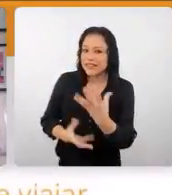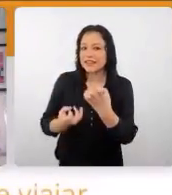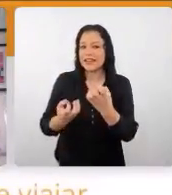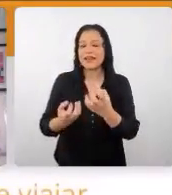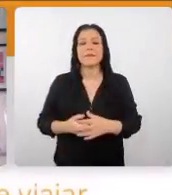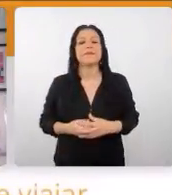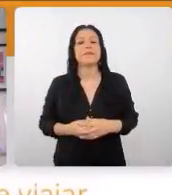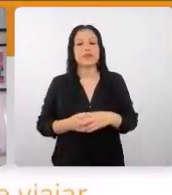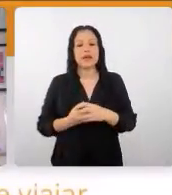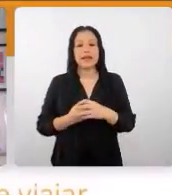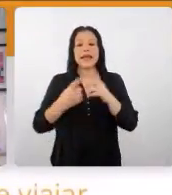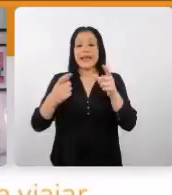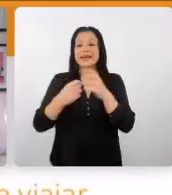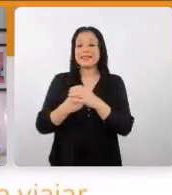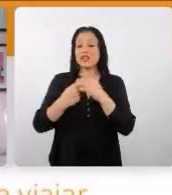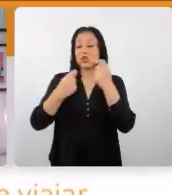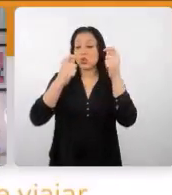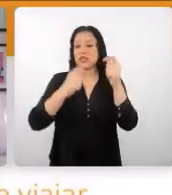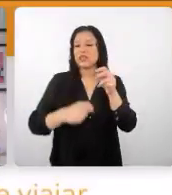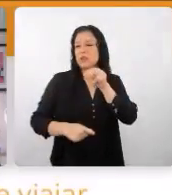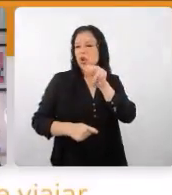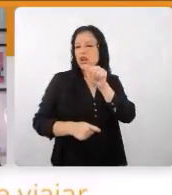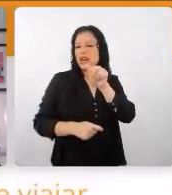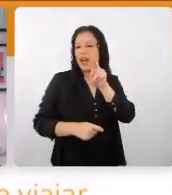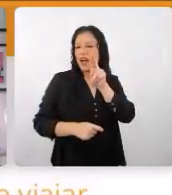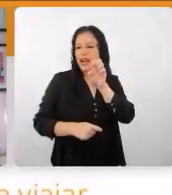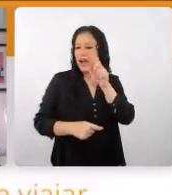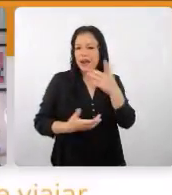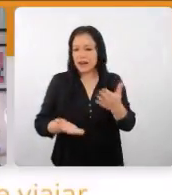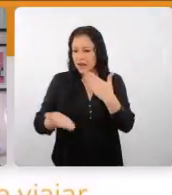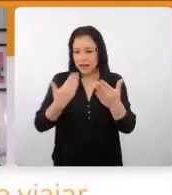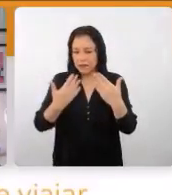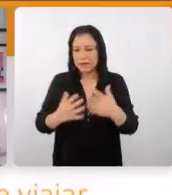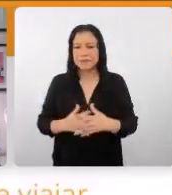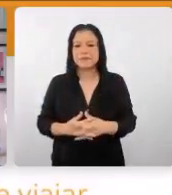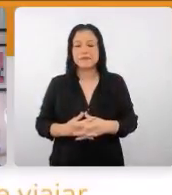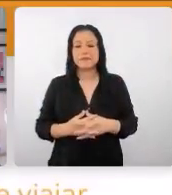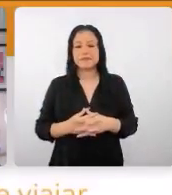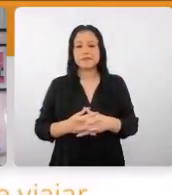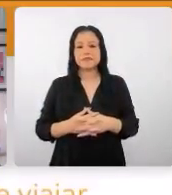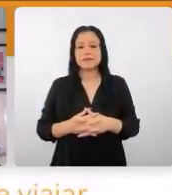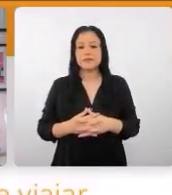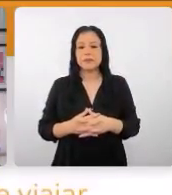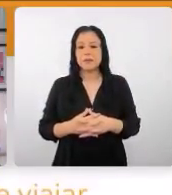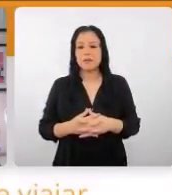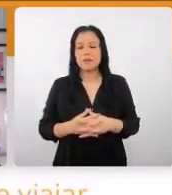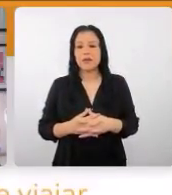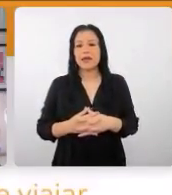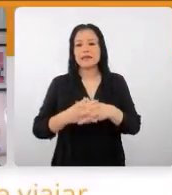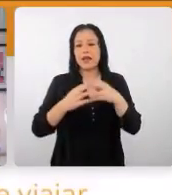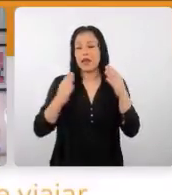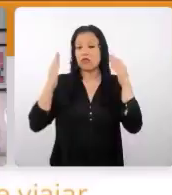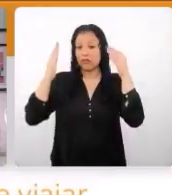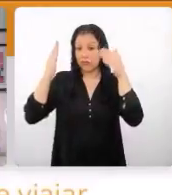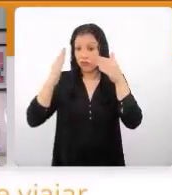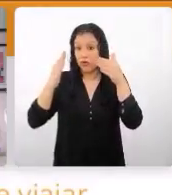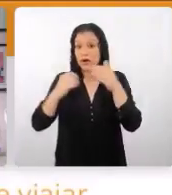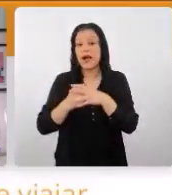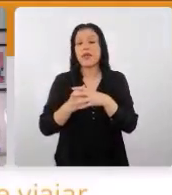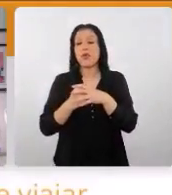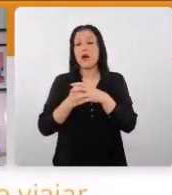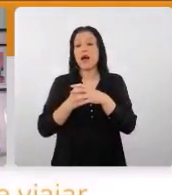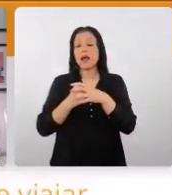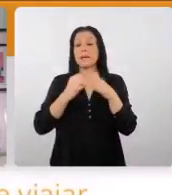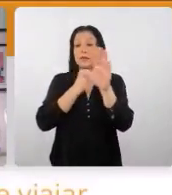Ese turismo naranja que veníamos mencionando, de hecho, el punto ecológico es algo que también tenemos